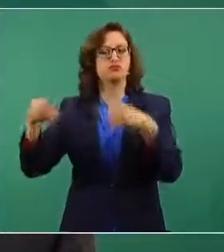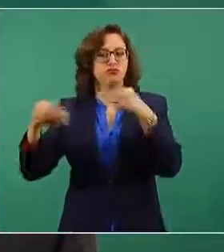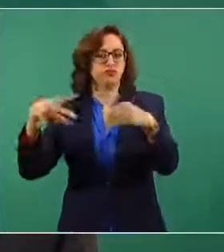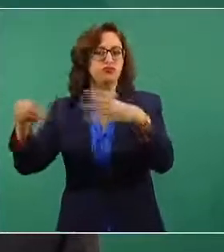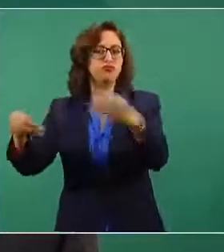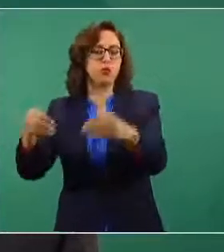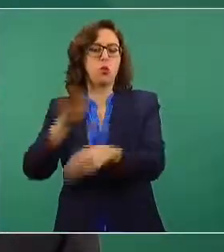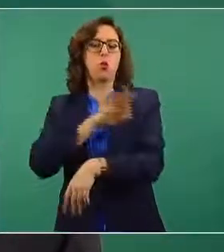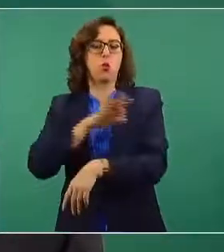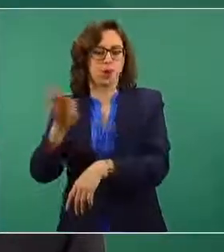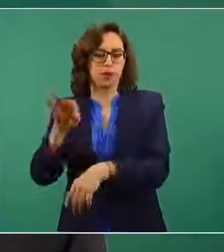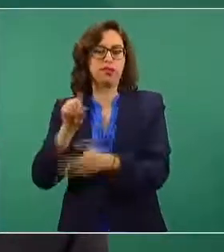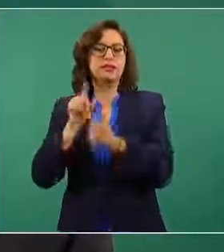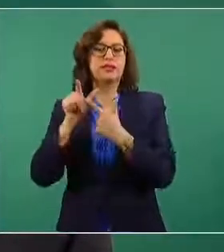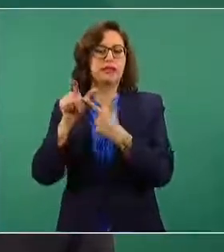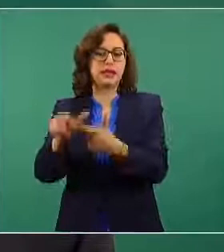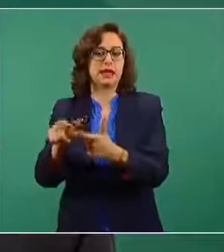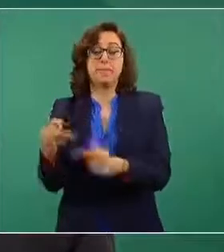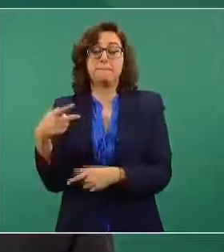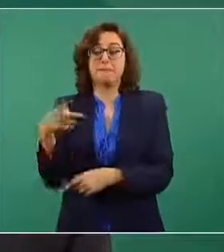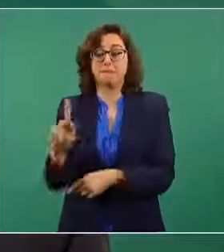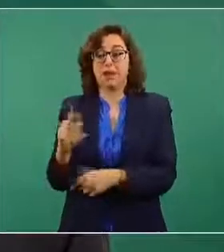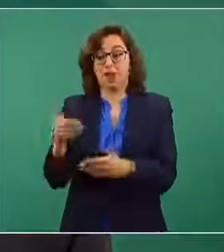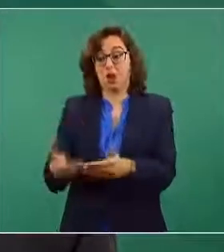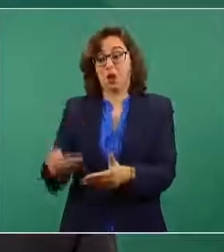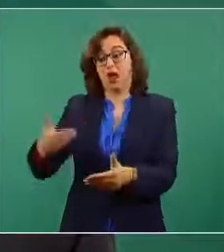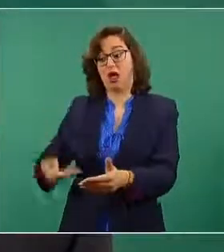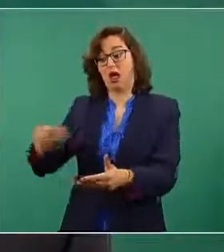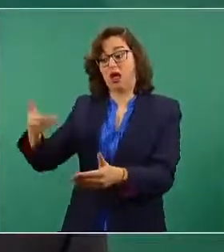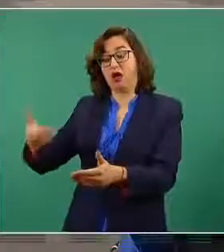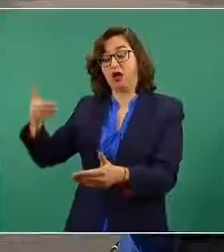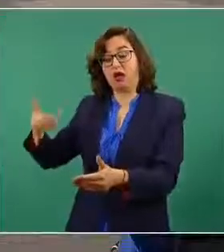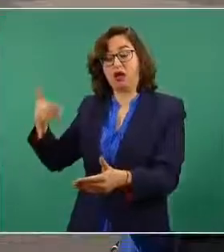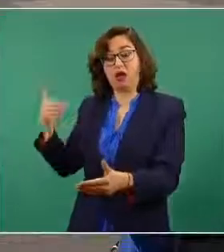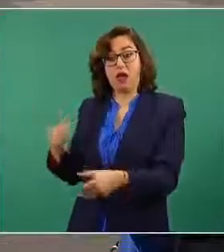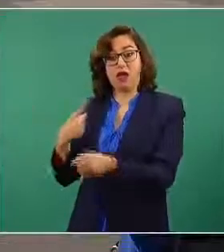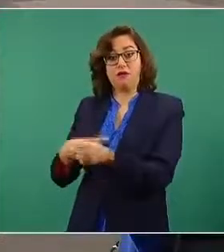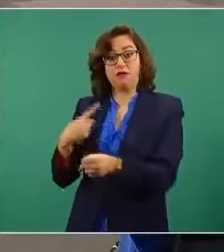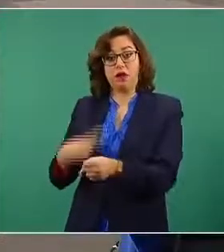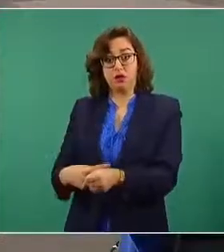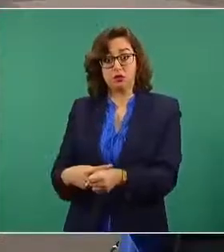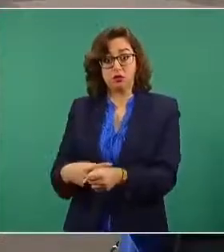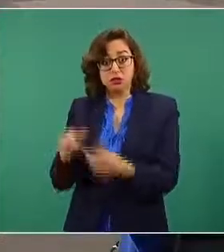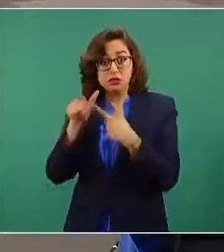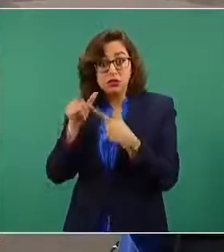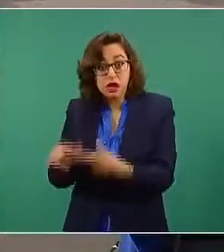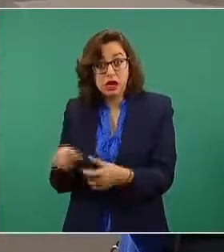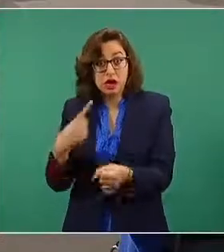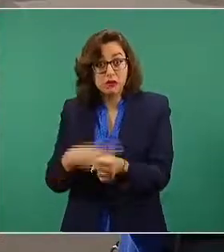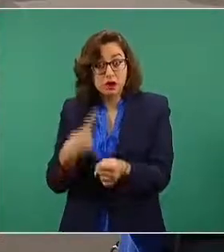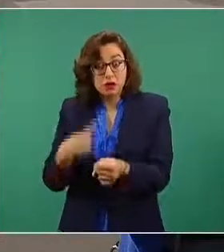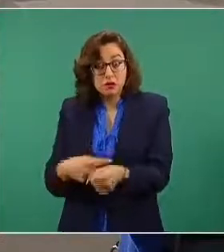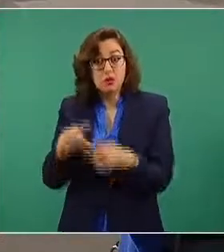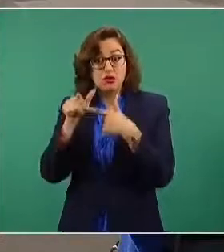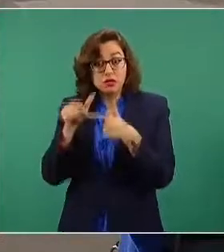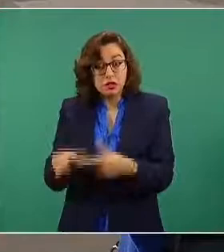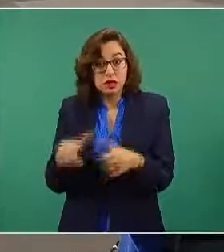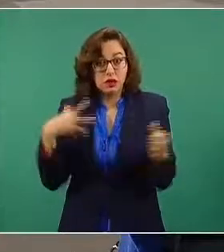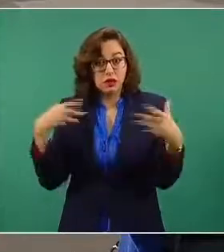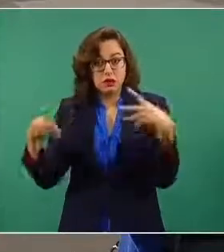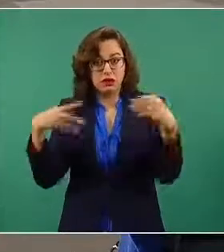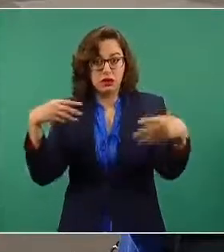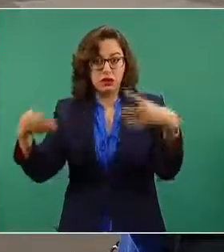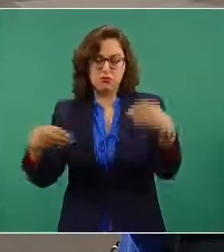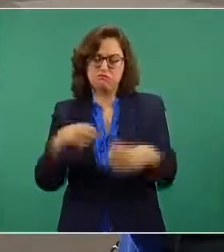días de enfermedad ya no es contagiante, ya no puede contagiar. En algunas situaciones, personas que han estado